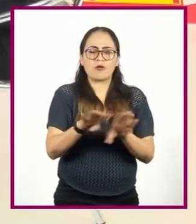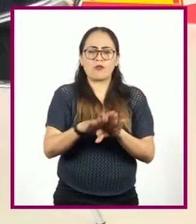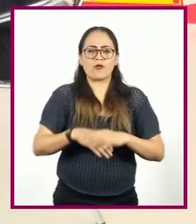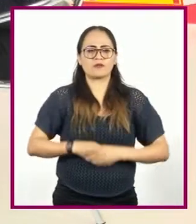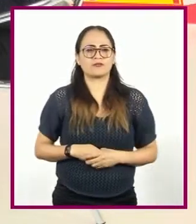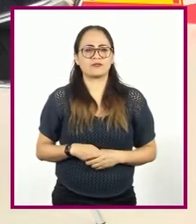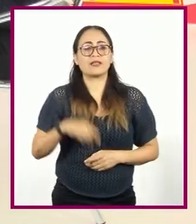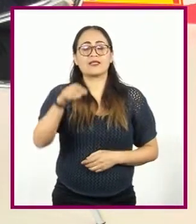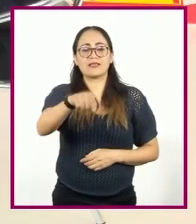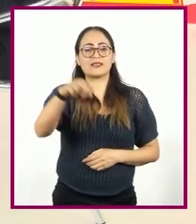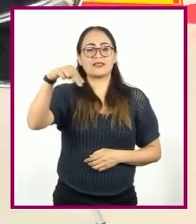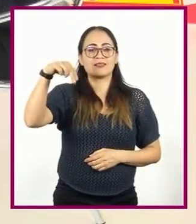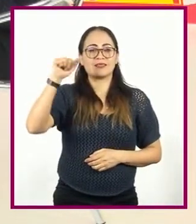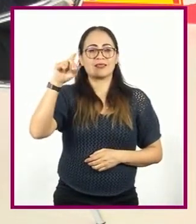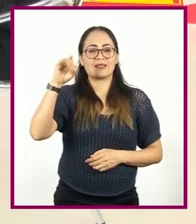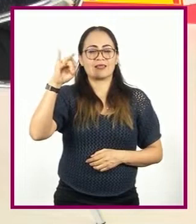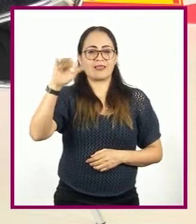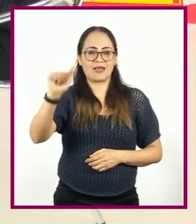Nadia.